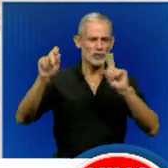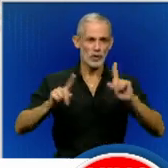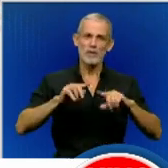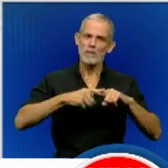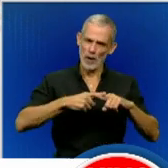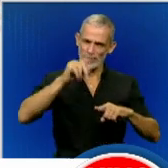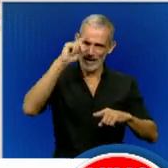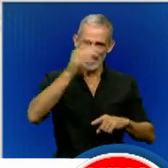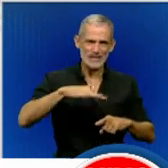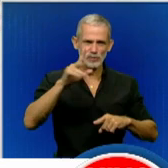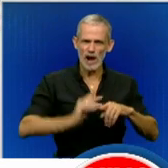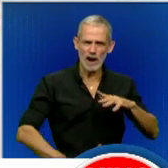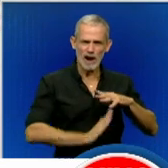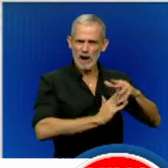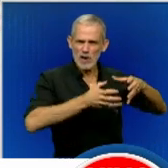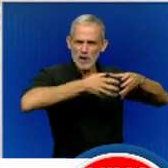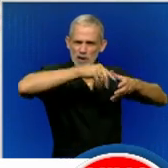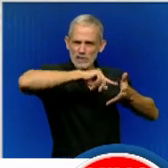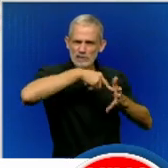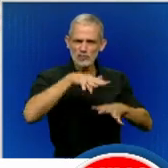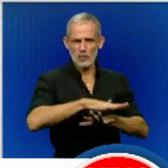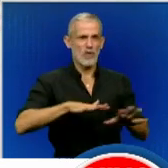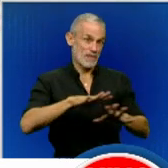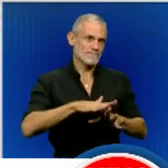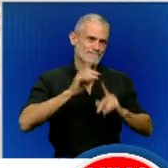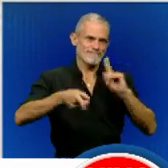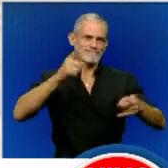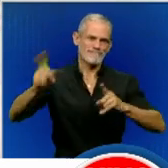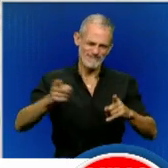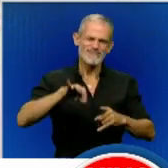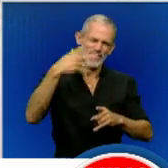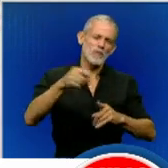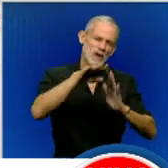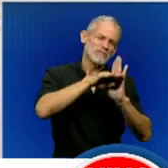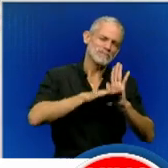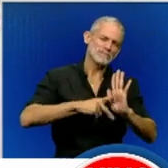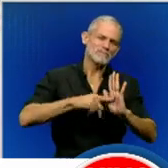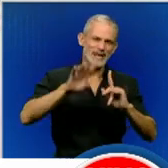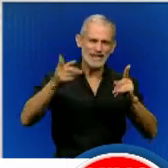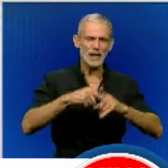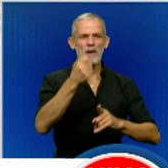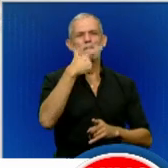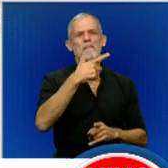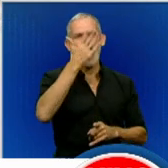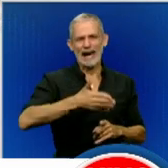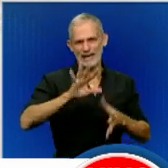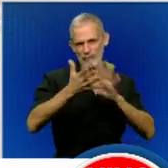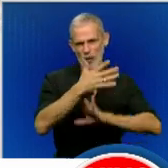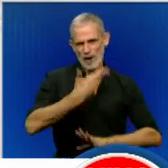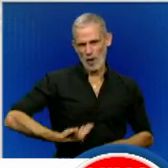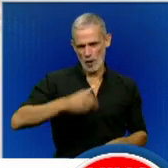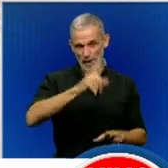básicamente centralista que caracterizaron después en varias medidas a la gestión de mauricio macri